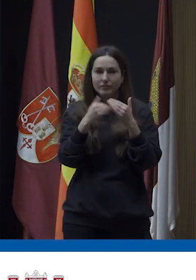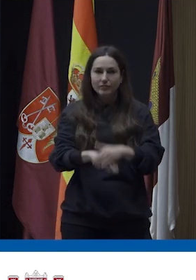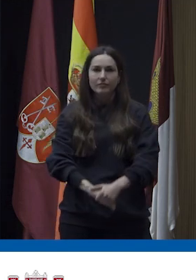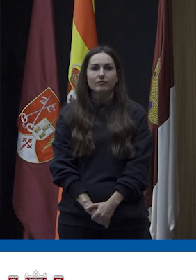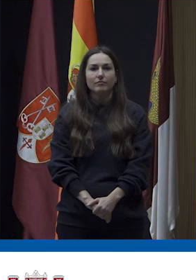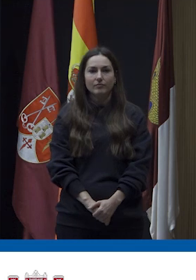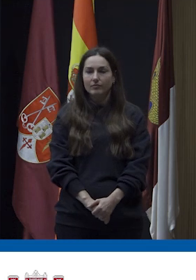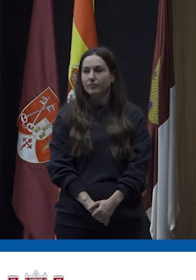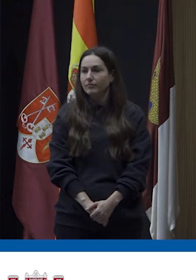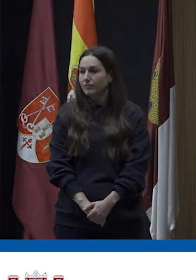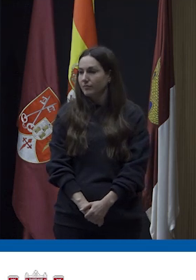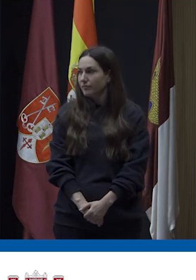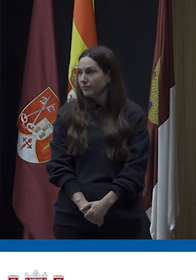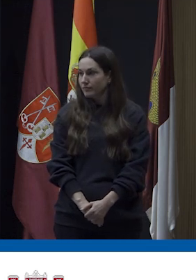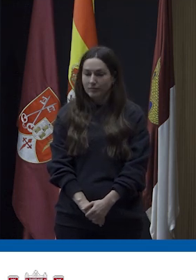Gracias.